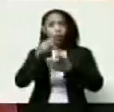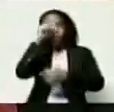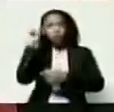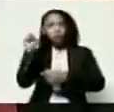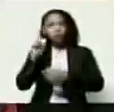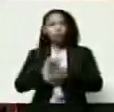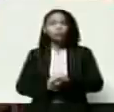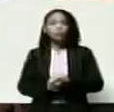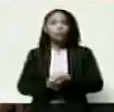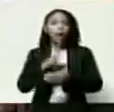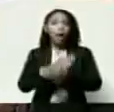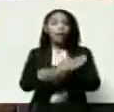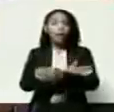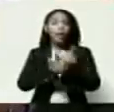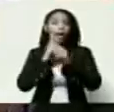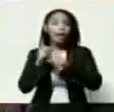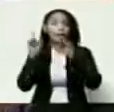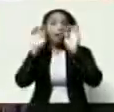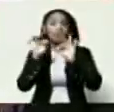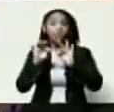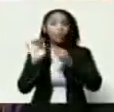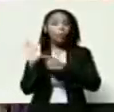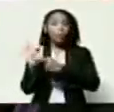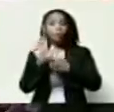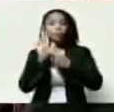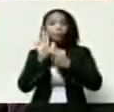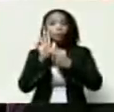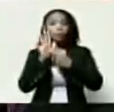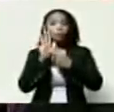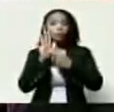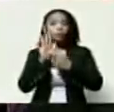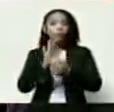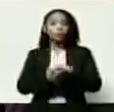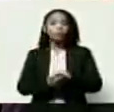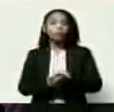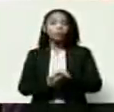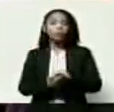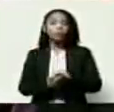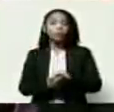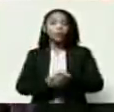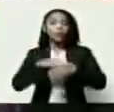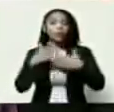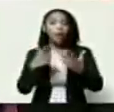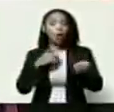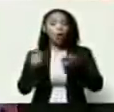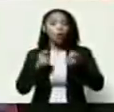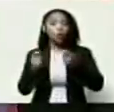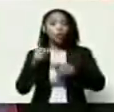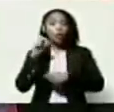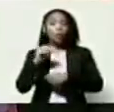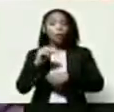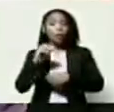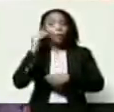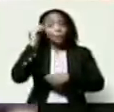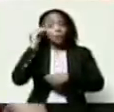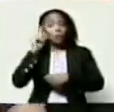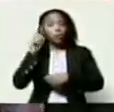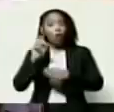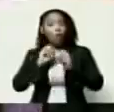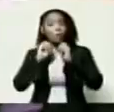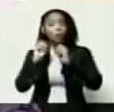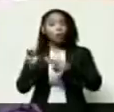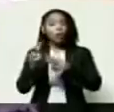de Venezuela ante ese tipo de planteamiento. ¿De qué es el control en detalle? También tomando en consideración que en una